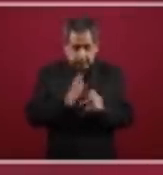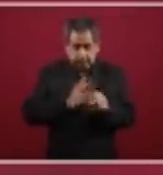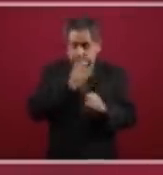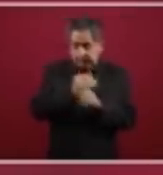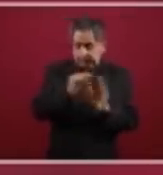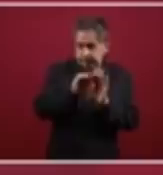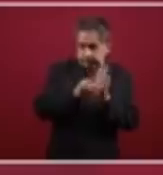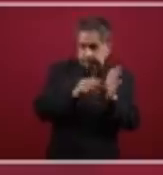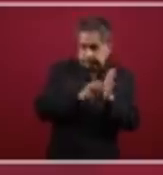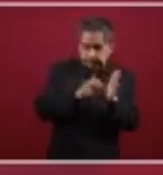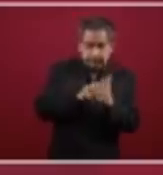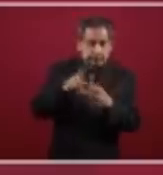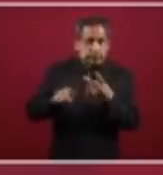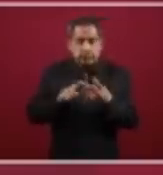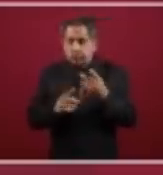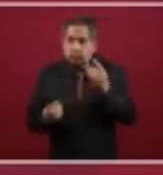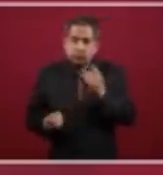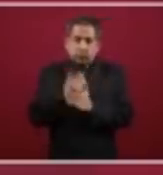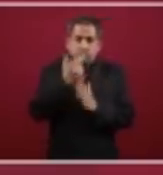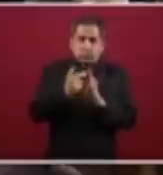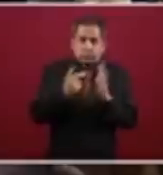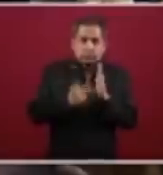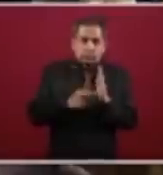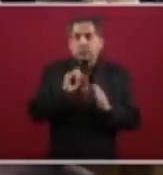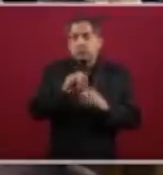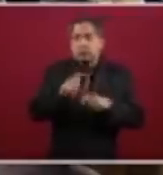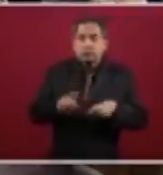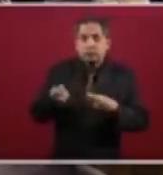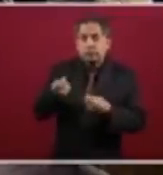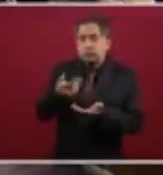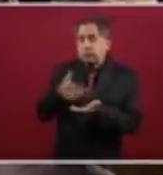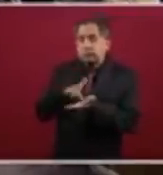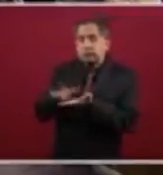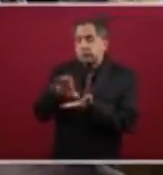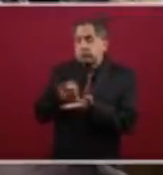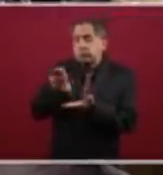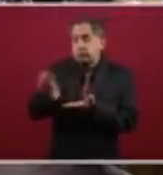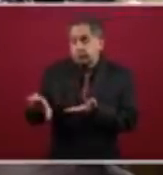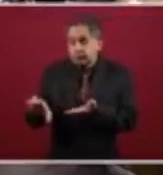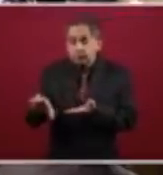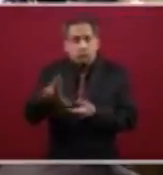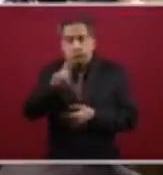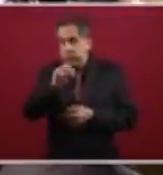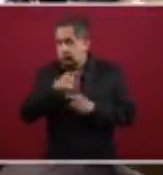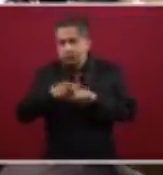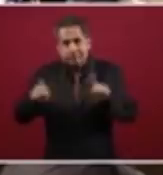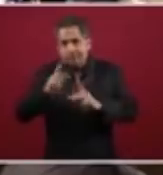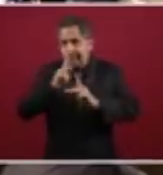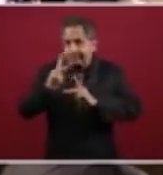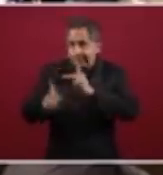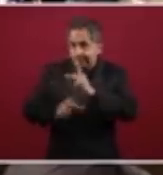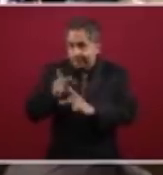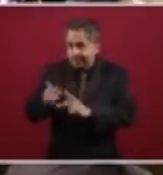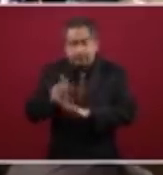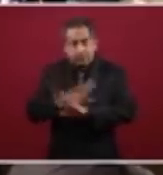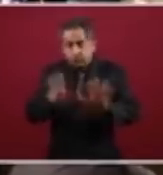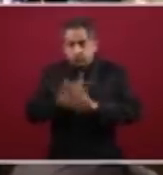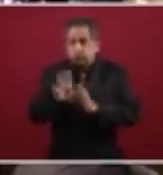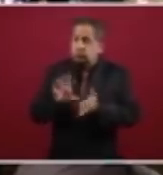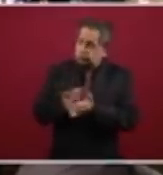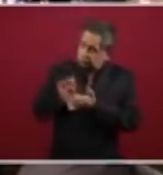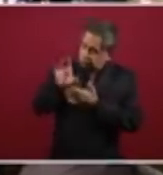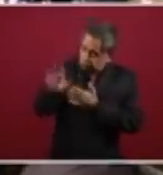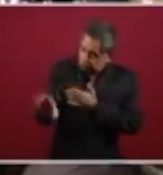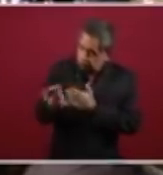Reconstrucción, como los nuevos lineamientos, se ofrecieron apoyos directos, que no tienen que ver con créditos, sino con apoyos